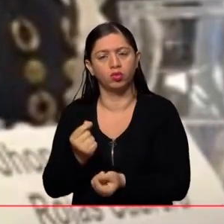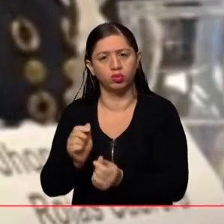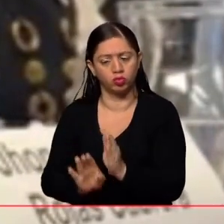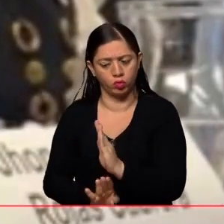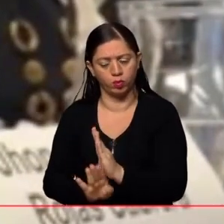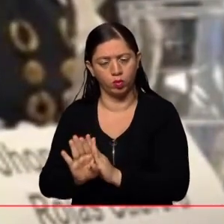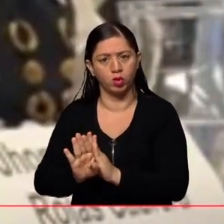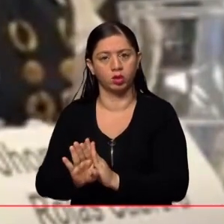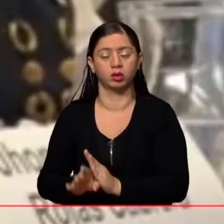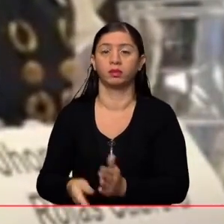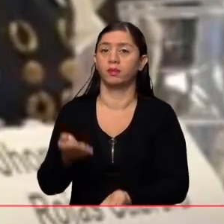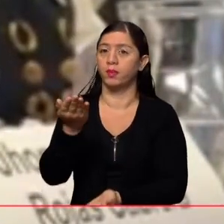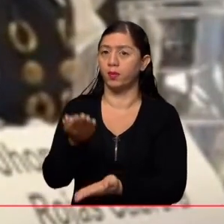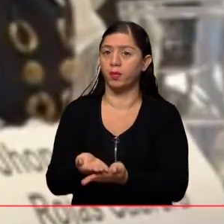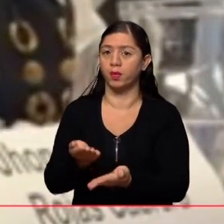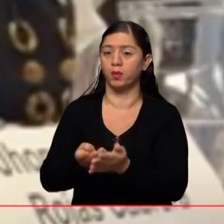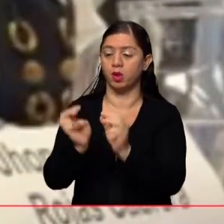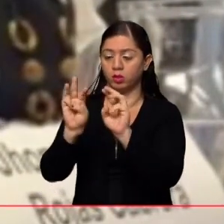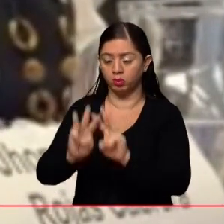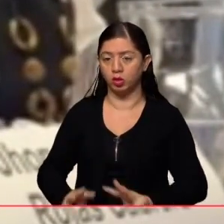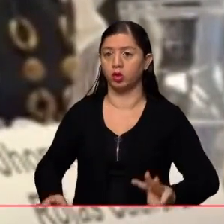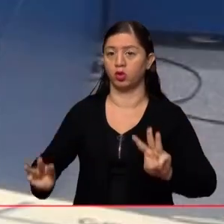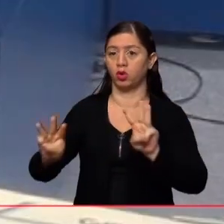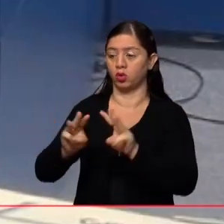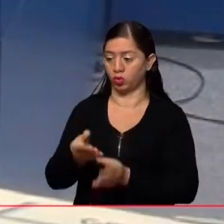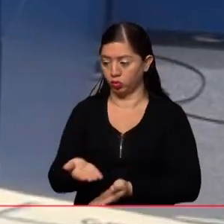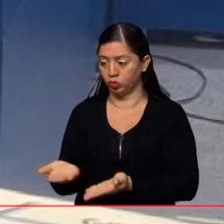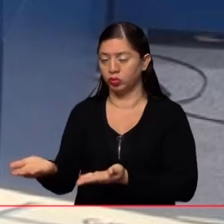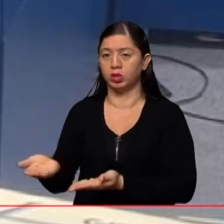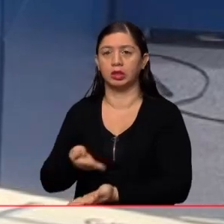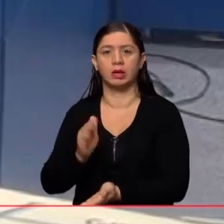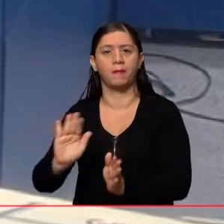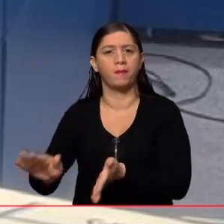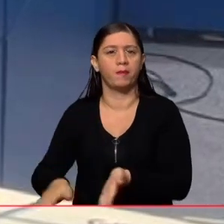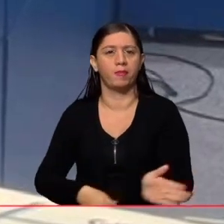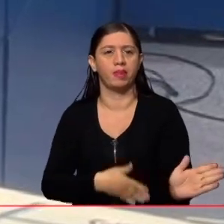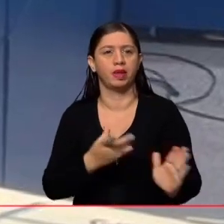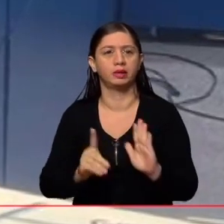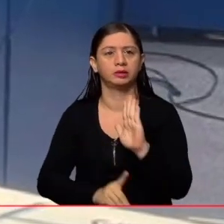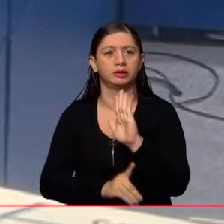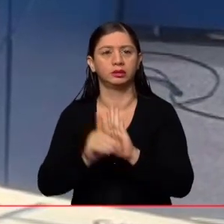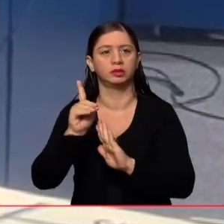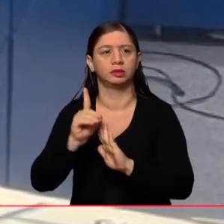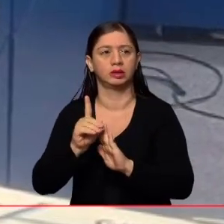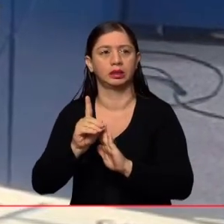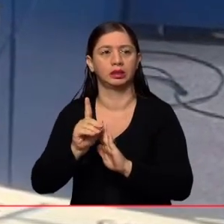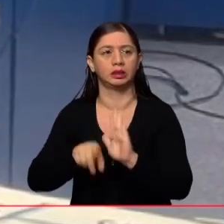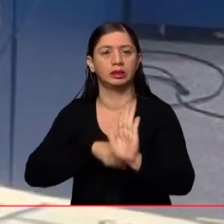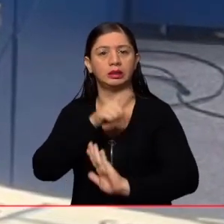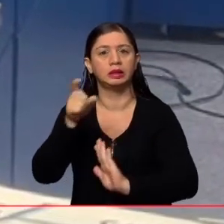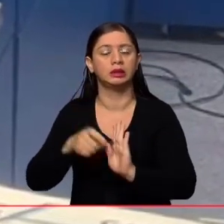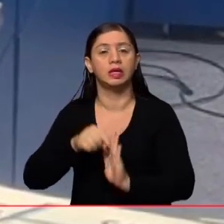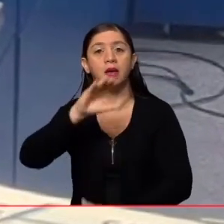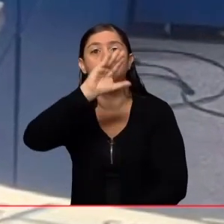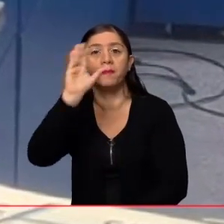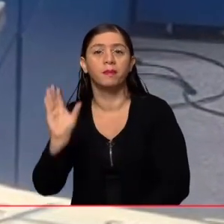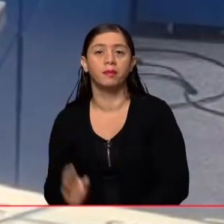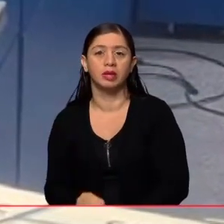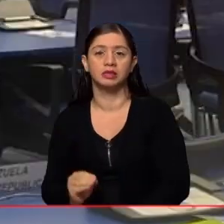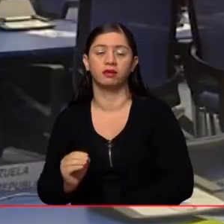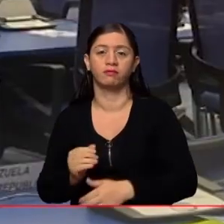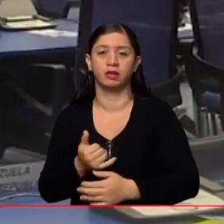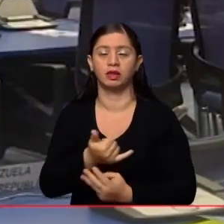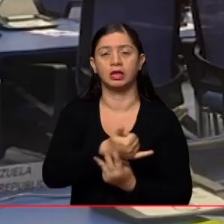Especialmente proponemos a las Naciones Unidas un plan de desarrollo integral del Pacífico y la